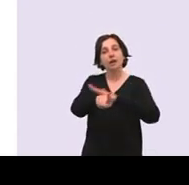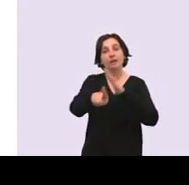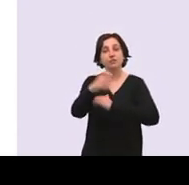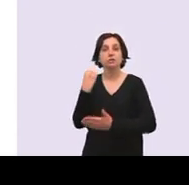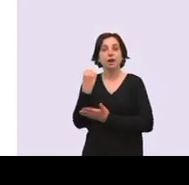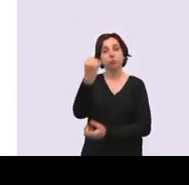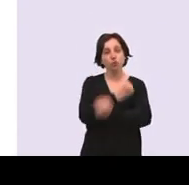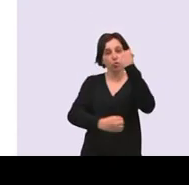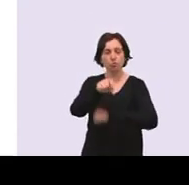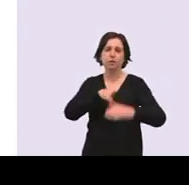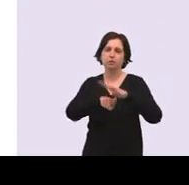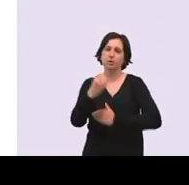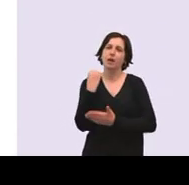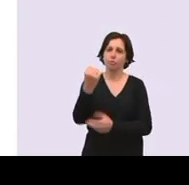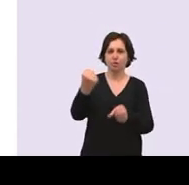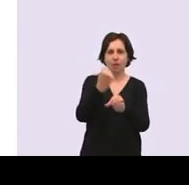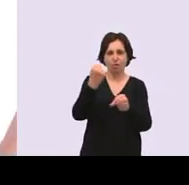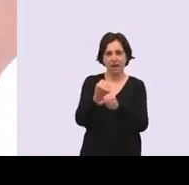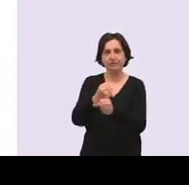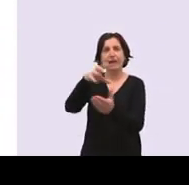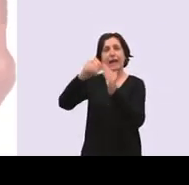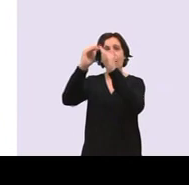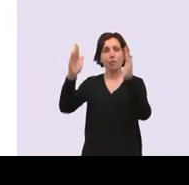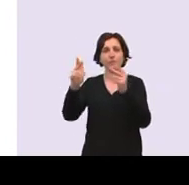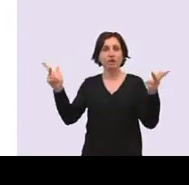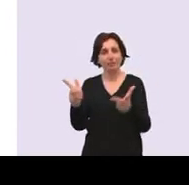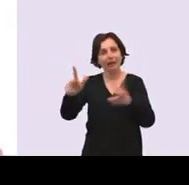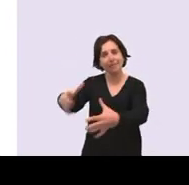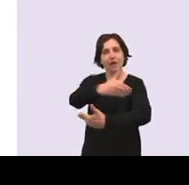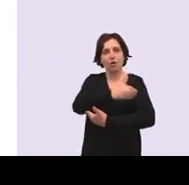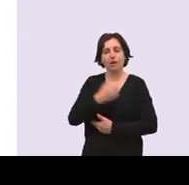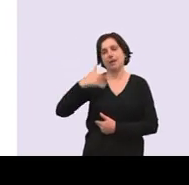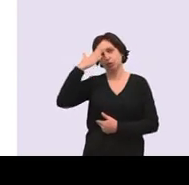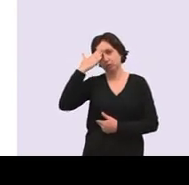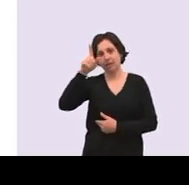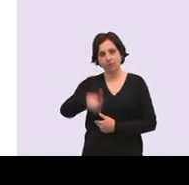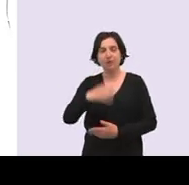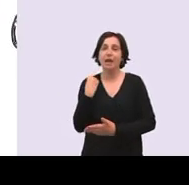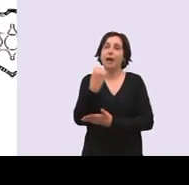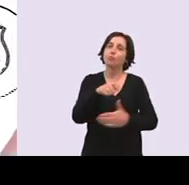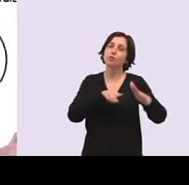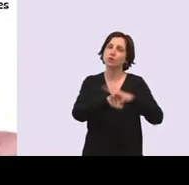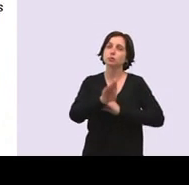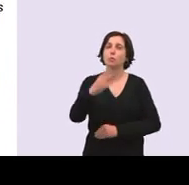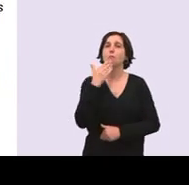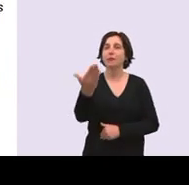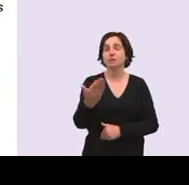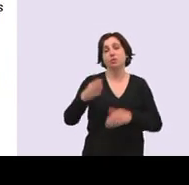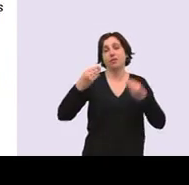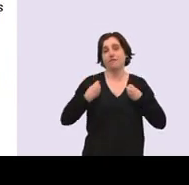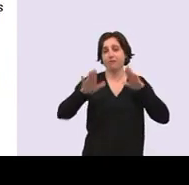emergencia, acogida y tutelados. Ayuda para gestionar los permisos de residencia y trabajo. Medidas de protección